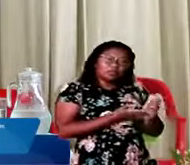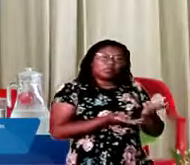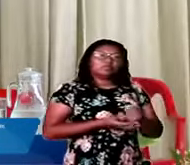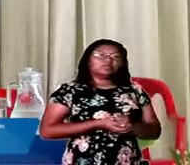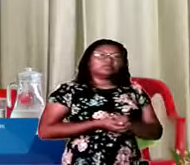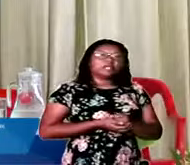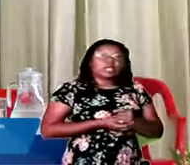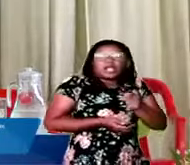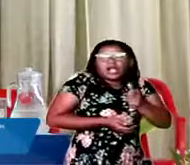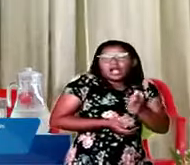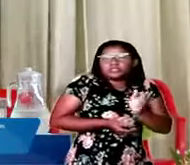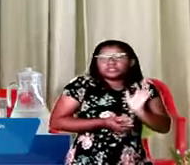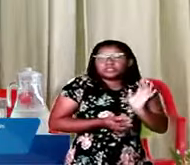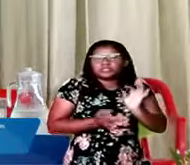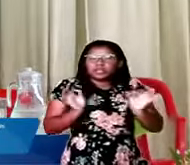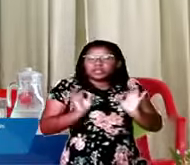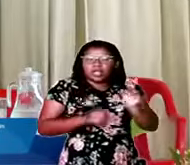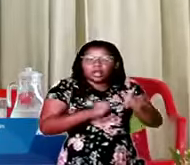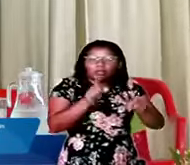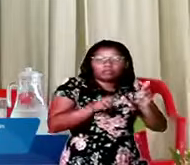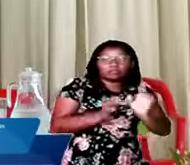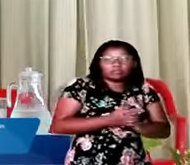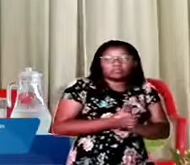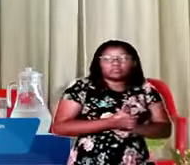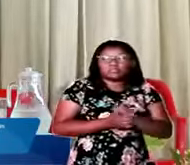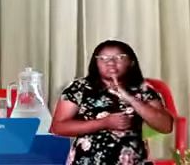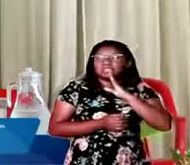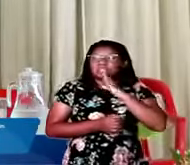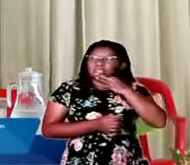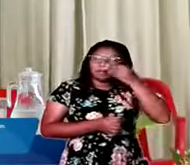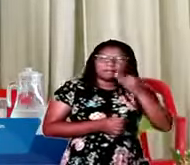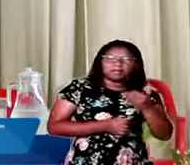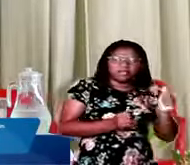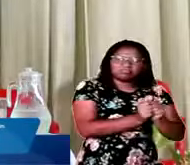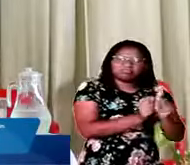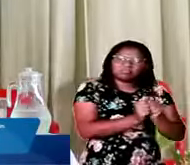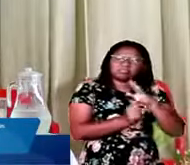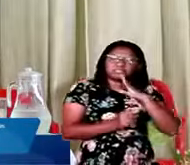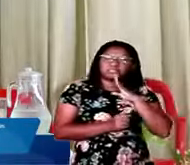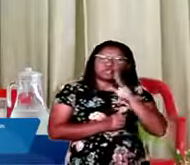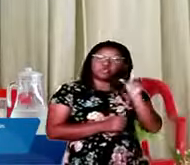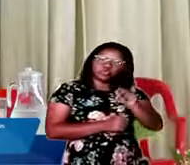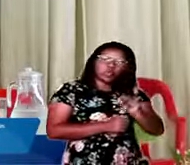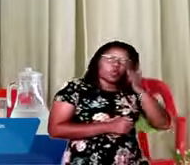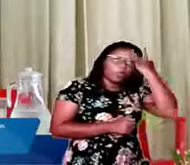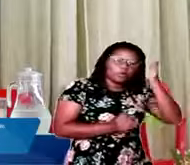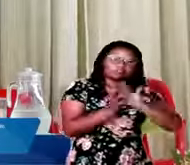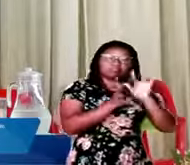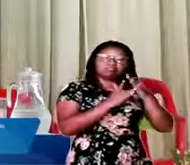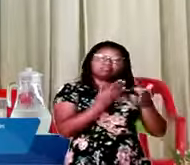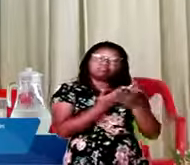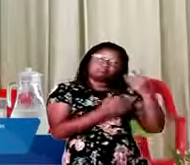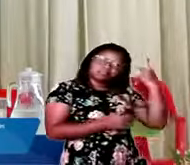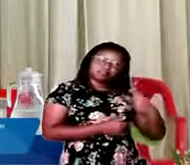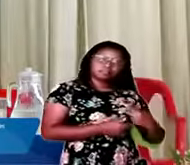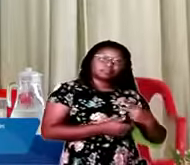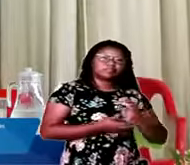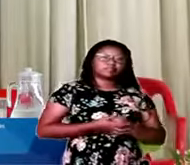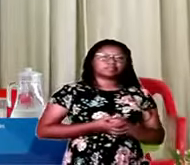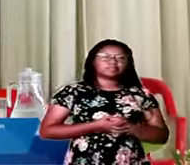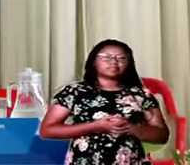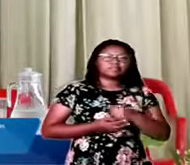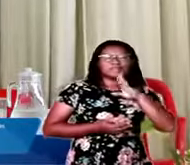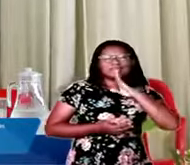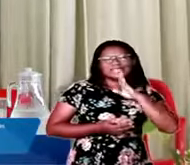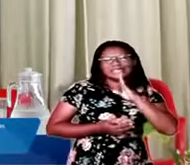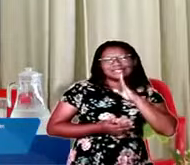Casi nadie pregunta, bueno, ¿y de quién realmente soy prójimo yo? Porque eso es lo que dice la parábola. ¿Quién